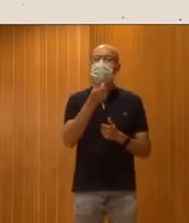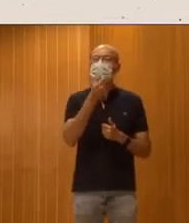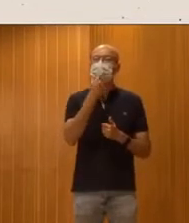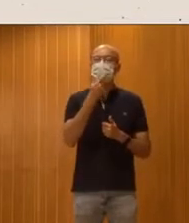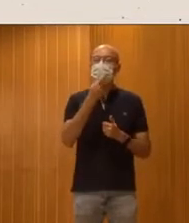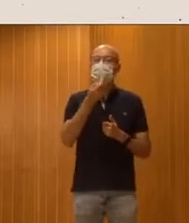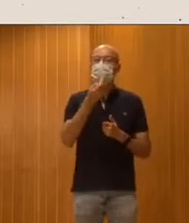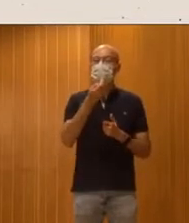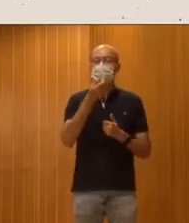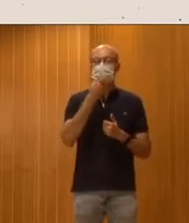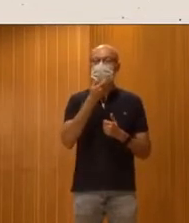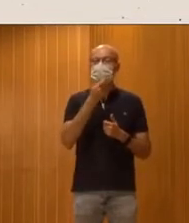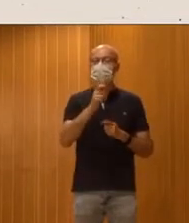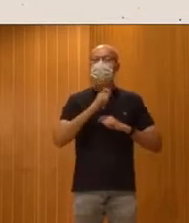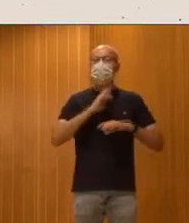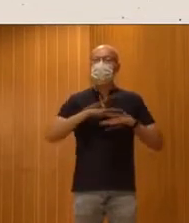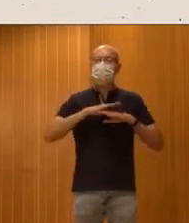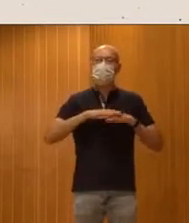efectos secundarios